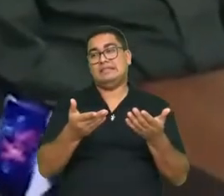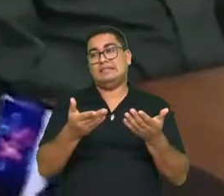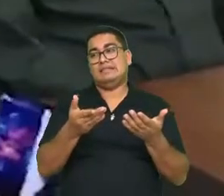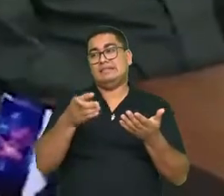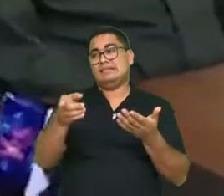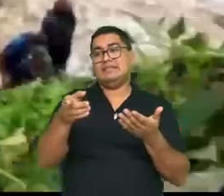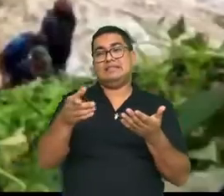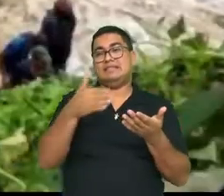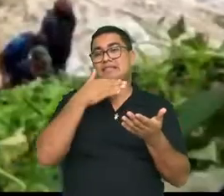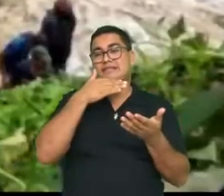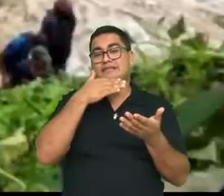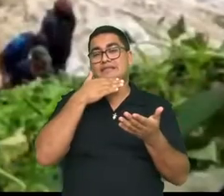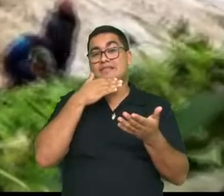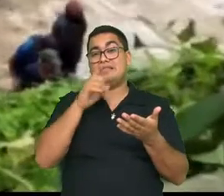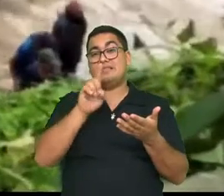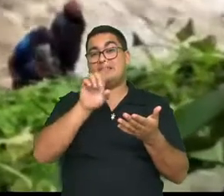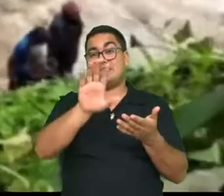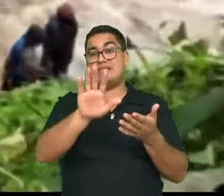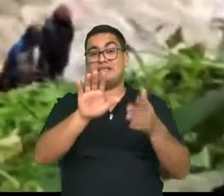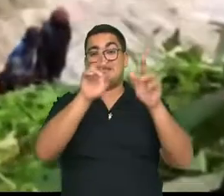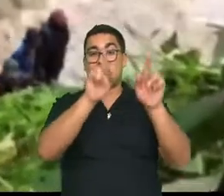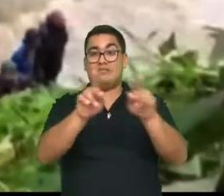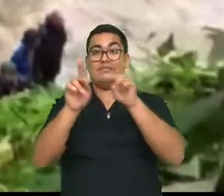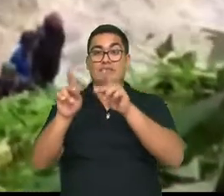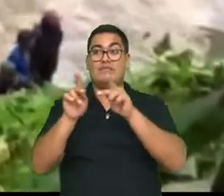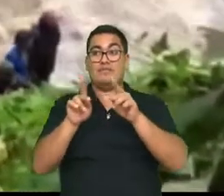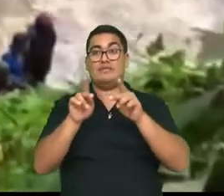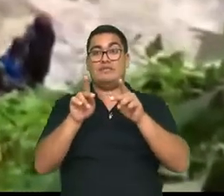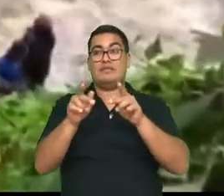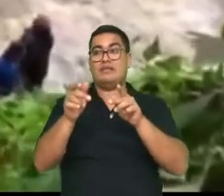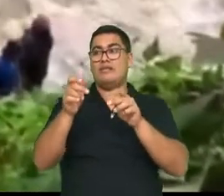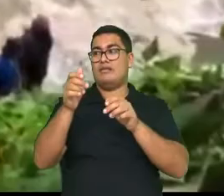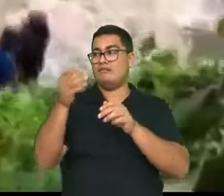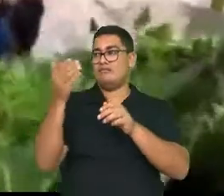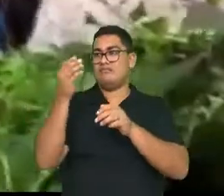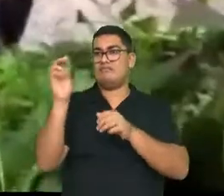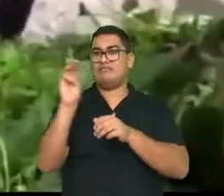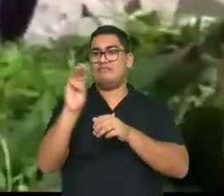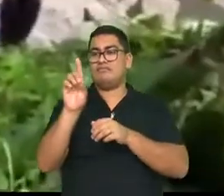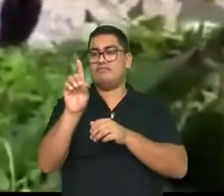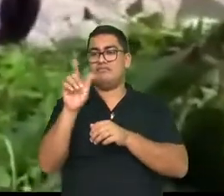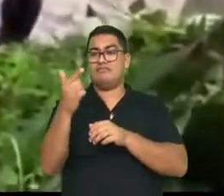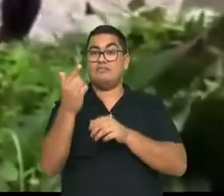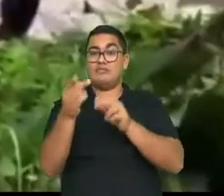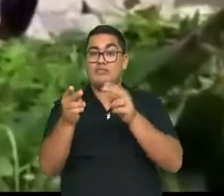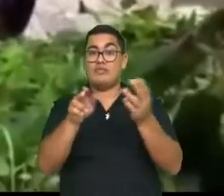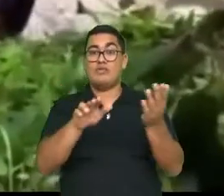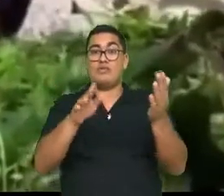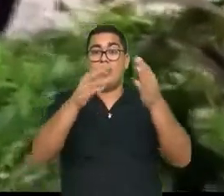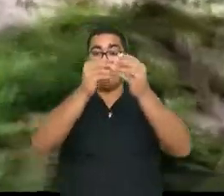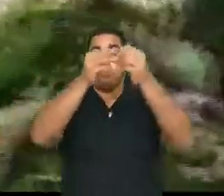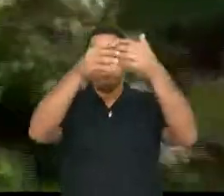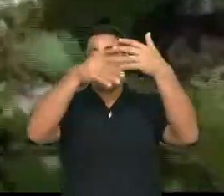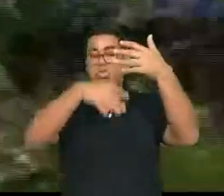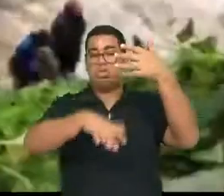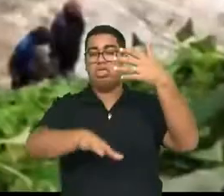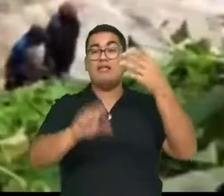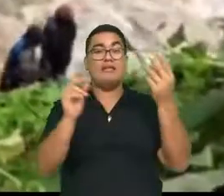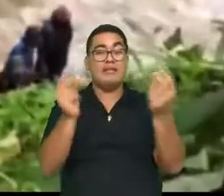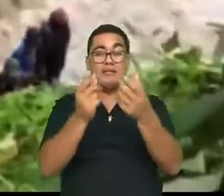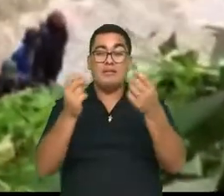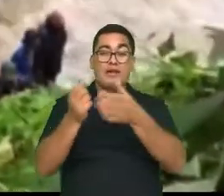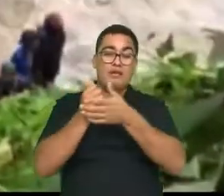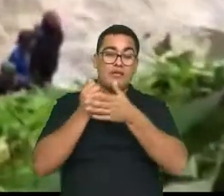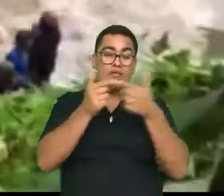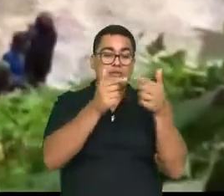del incidente que afectó a 15 personas en horas de la tarde del día martes 17 de noviembre y desplegaron desde ese momento